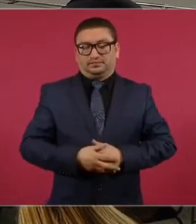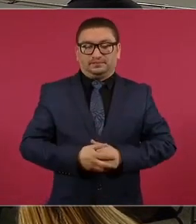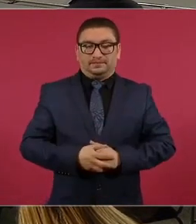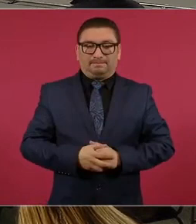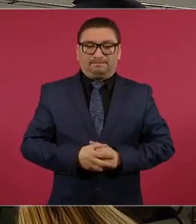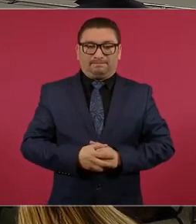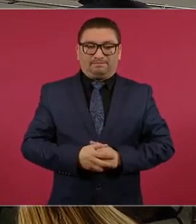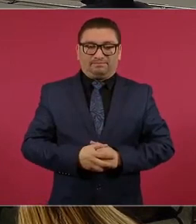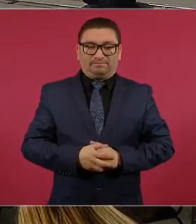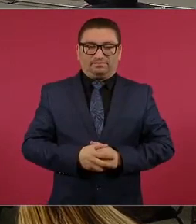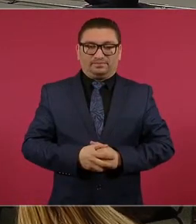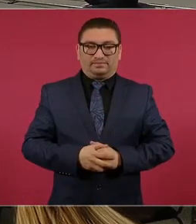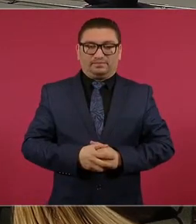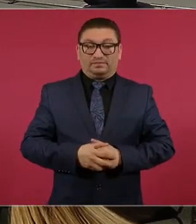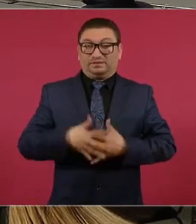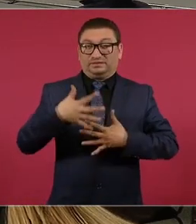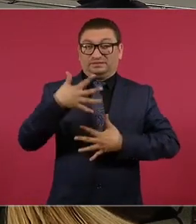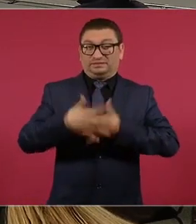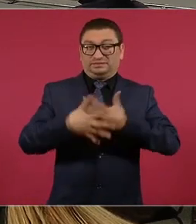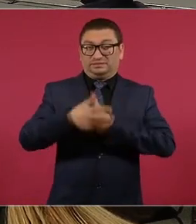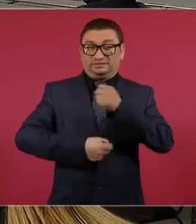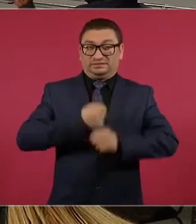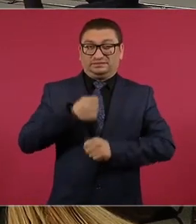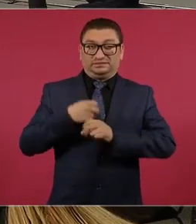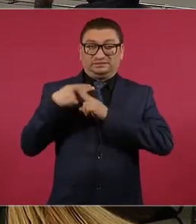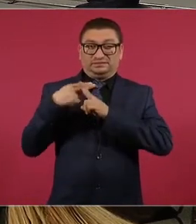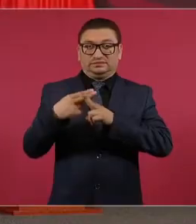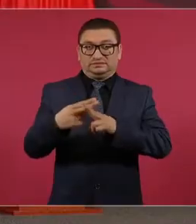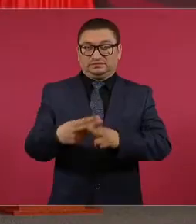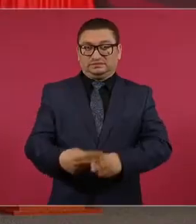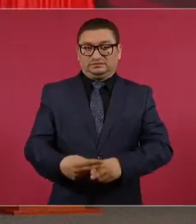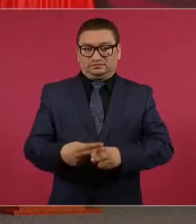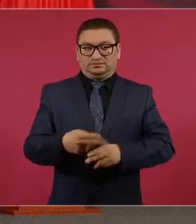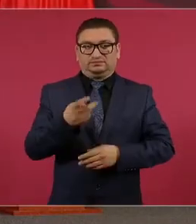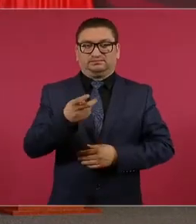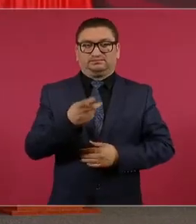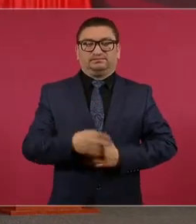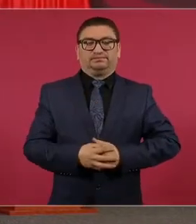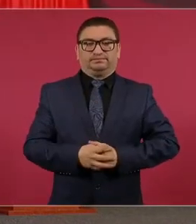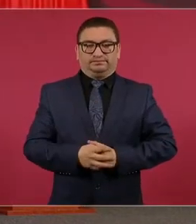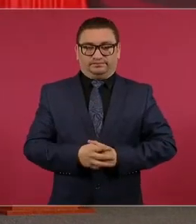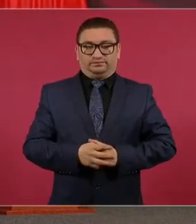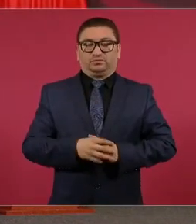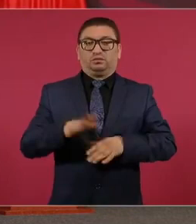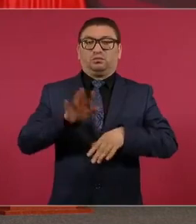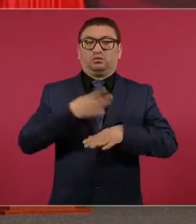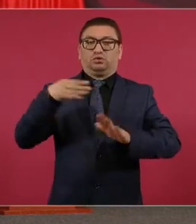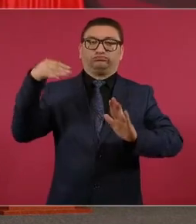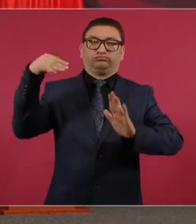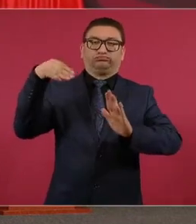tendencia esto son 15 años consecutivo de